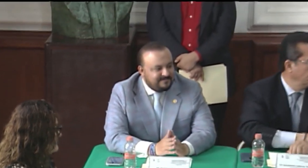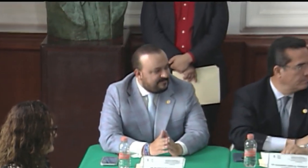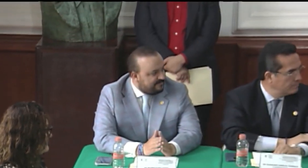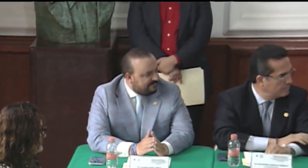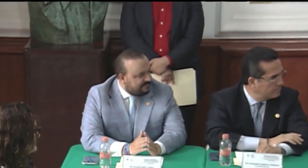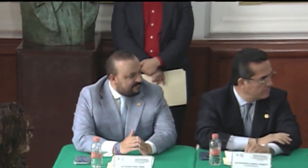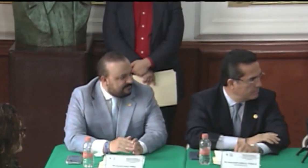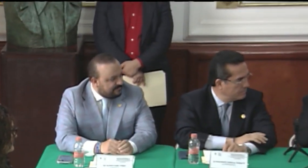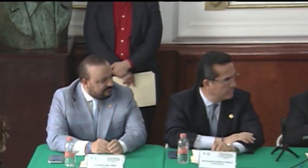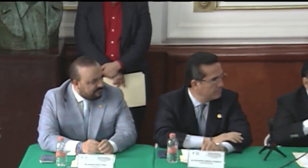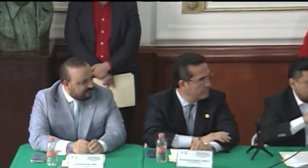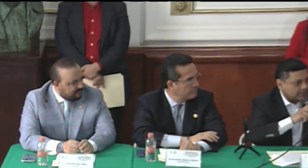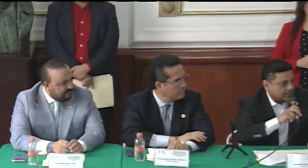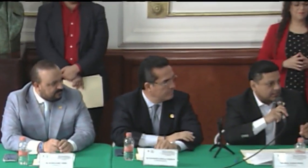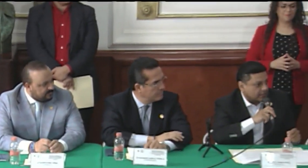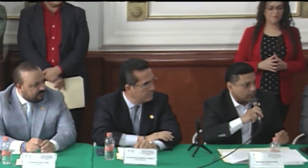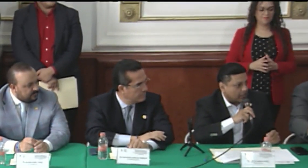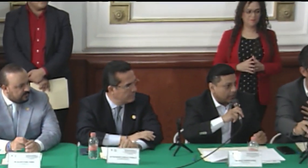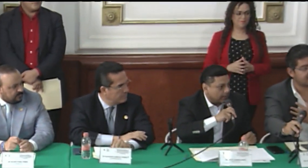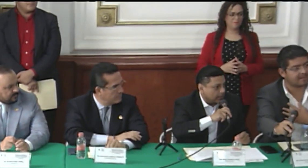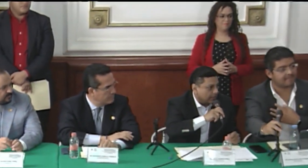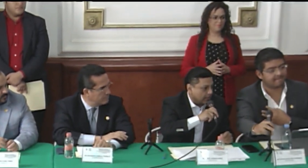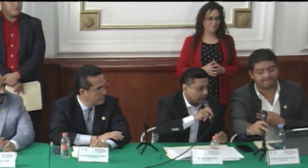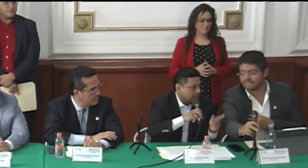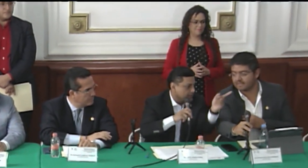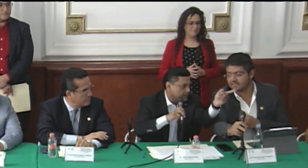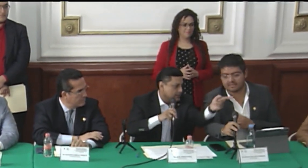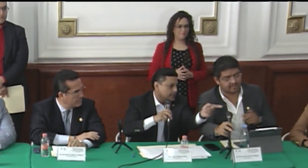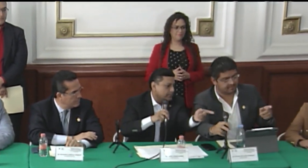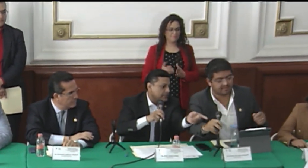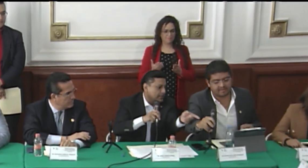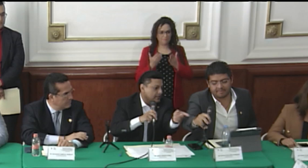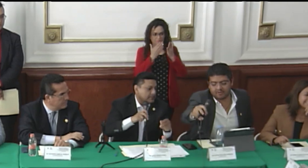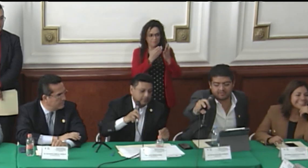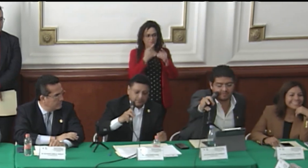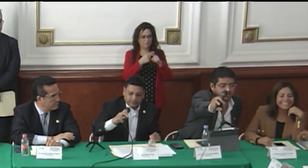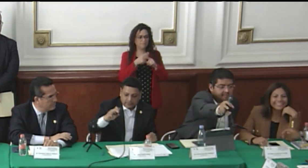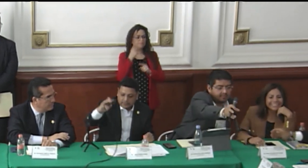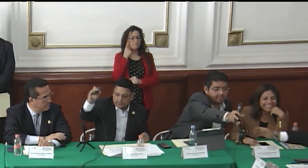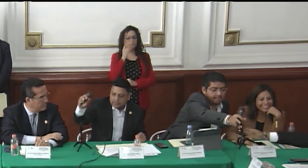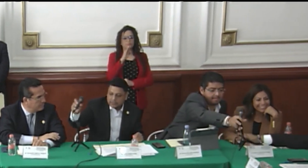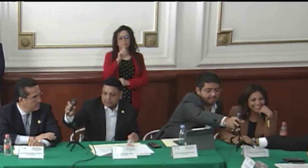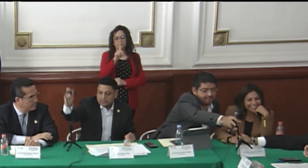Muchas gracias, diputada. ¿Alguien más desea tomar la palabra? Adelante.